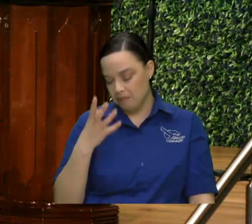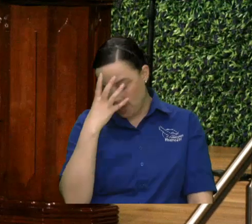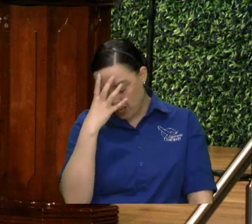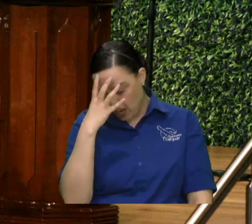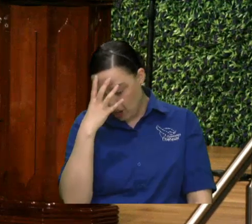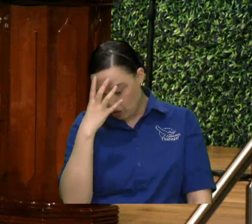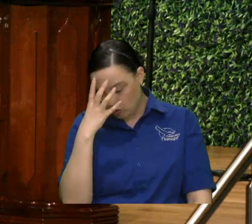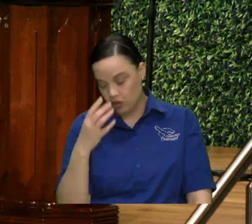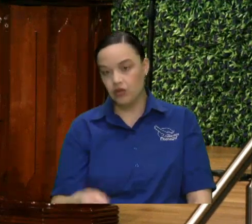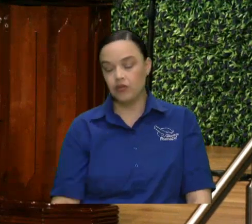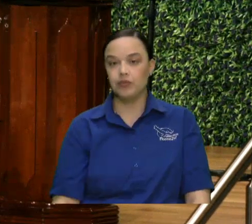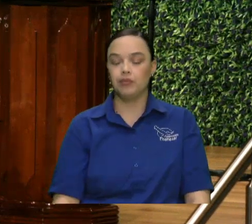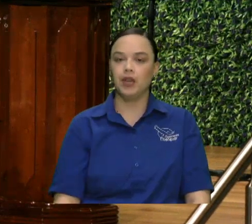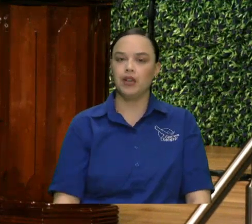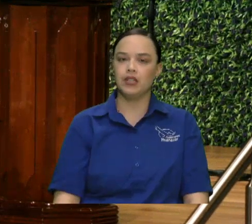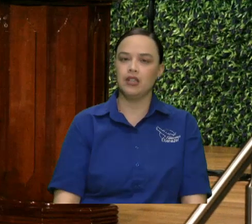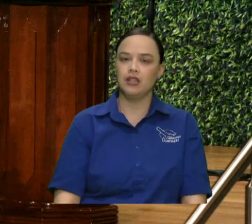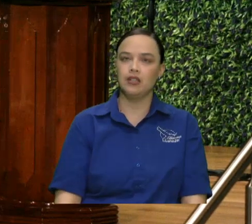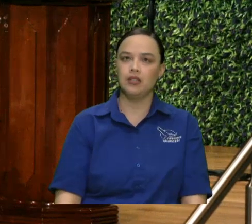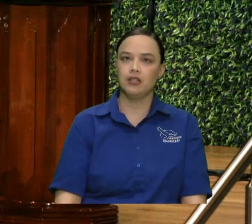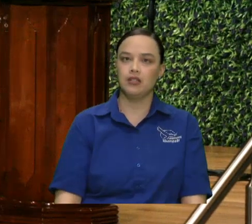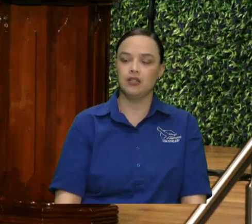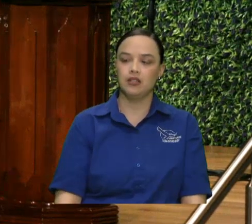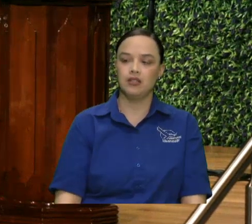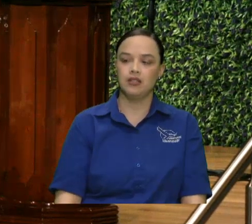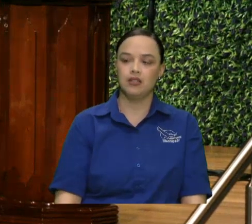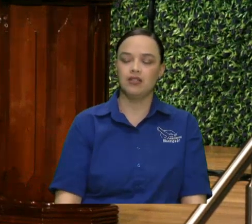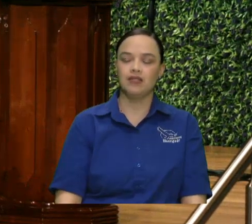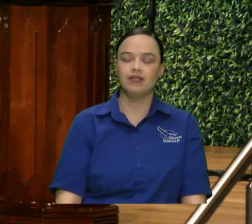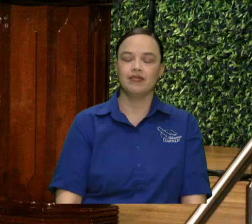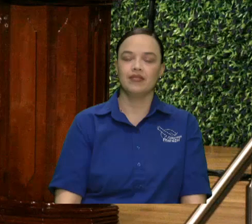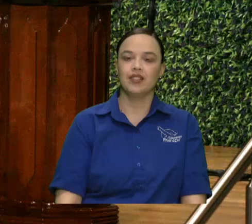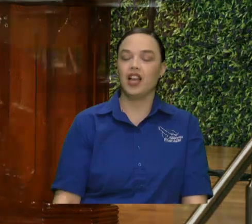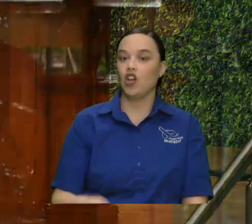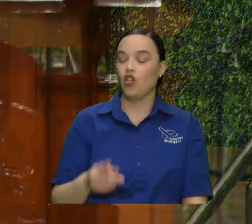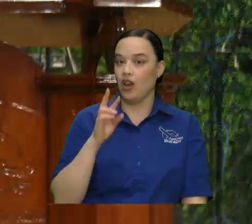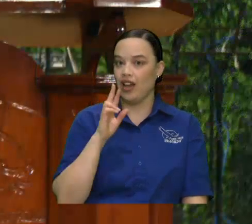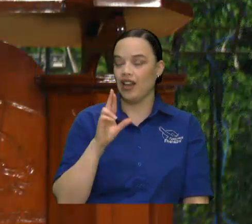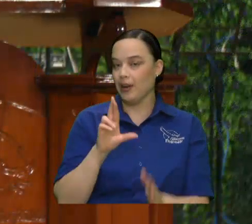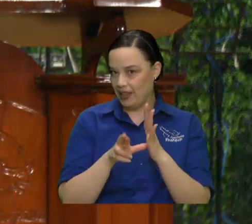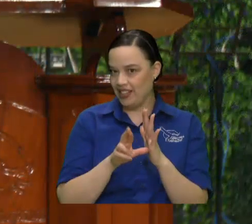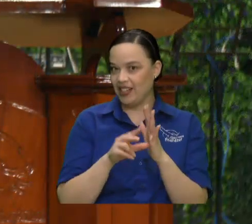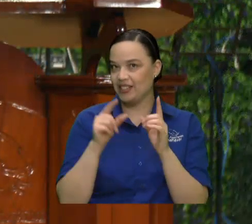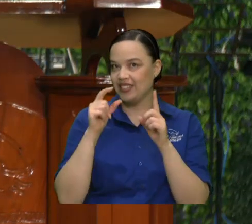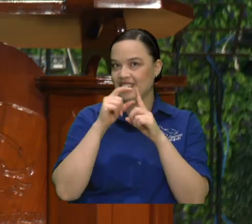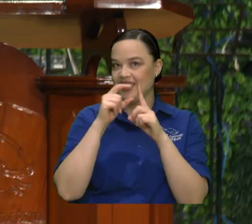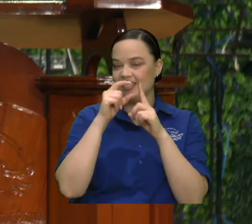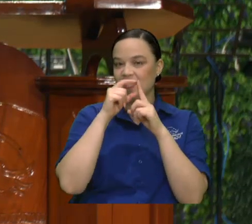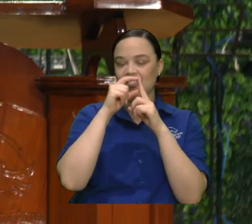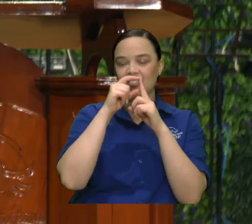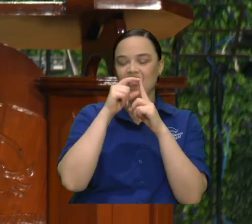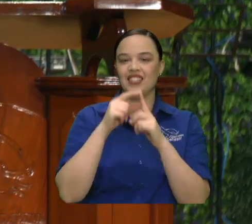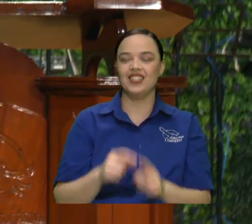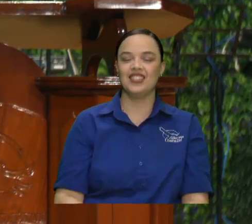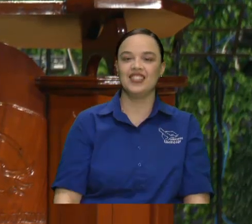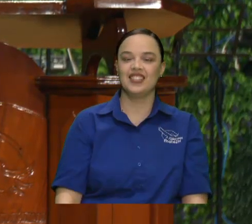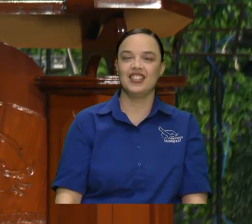son pecados de fama y repito las palabras que nos han sido diseñadas acá de que a veces